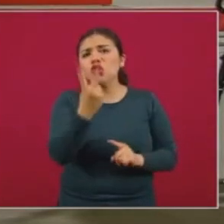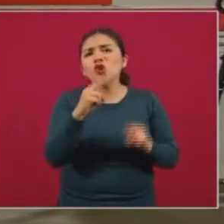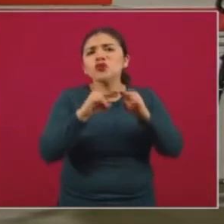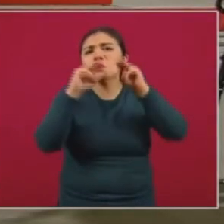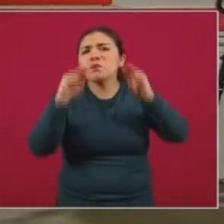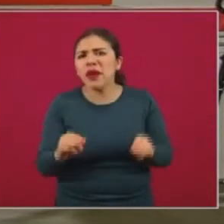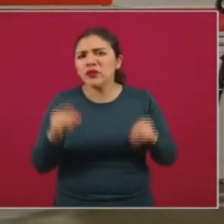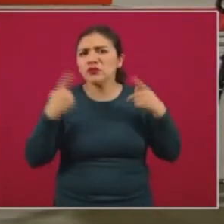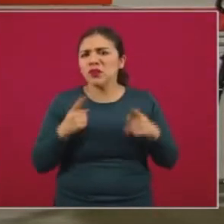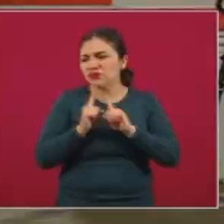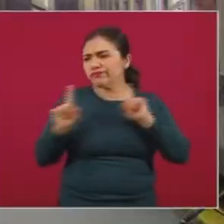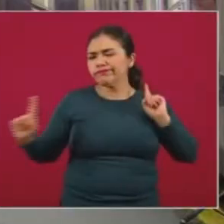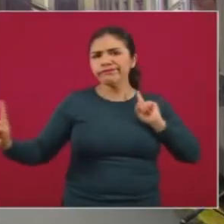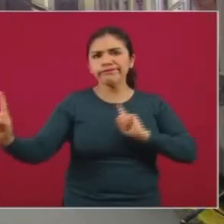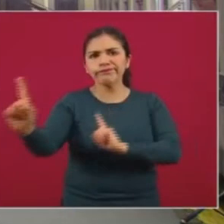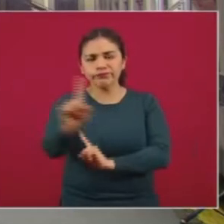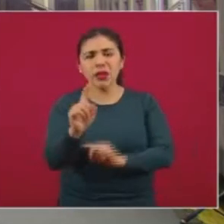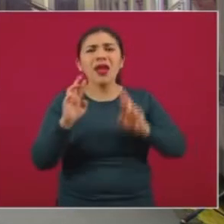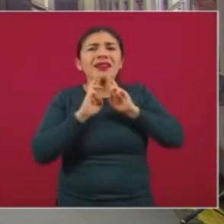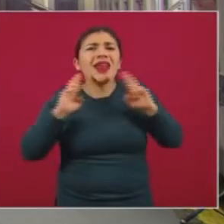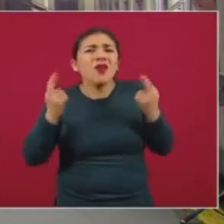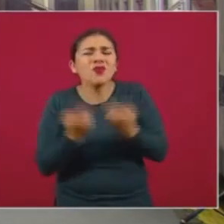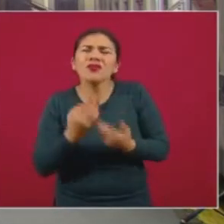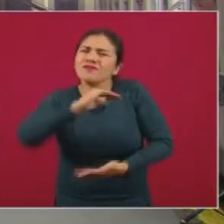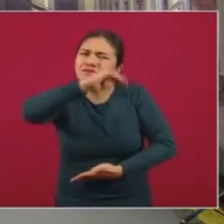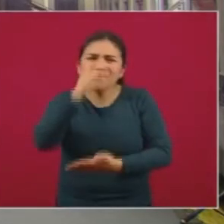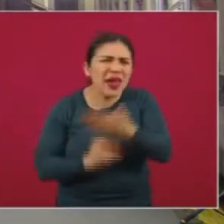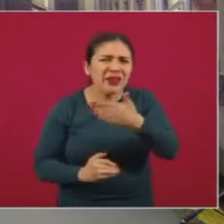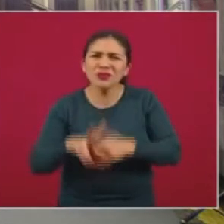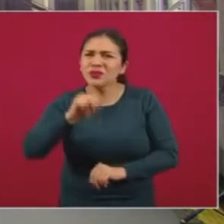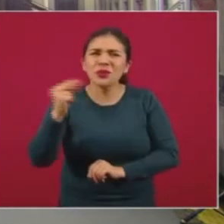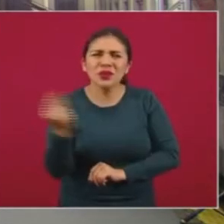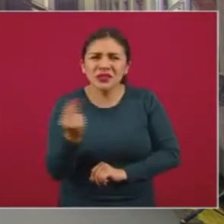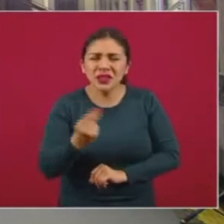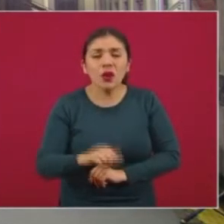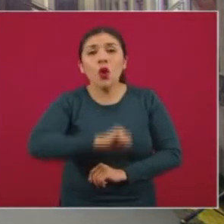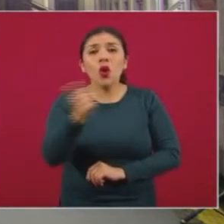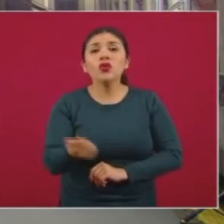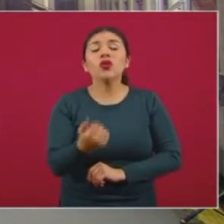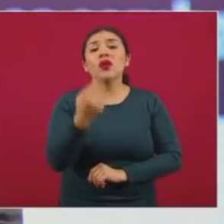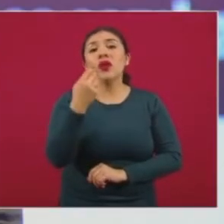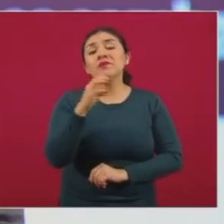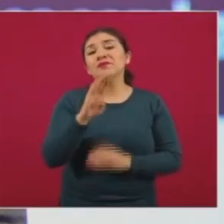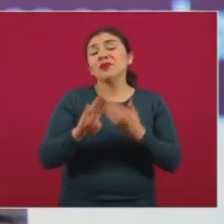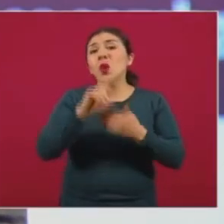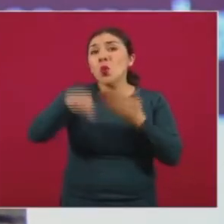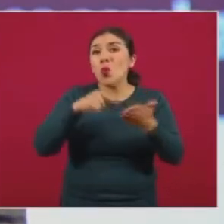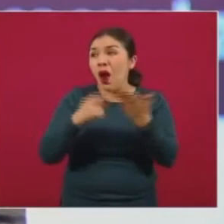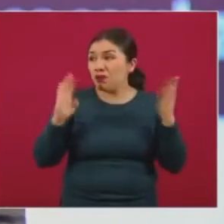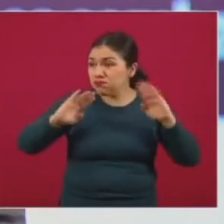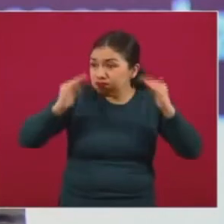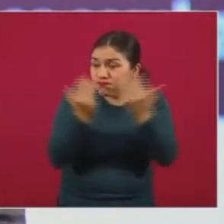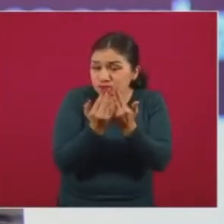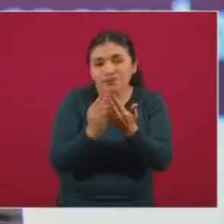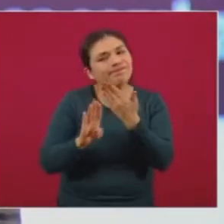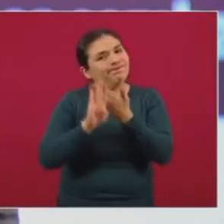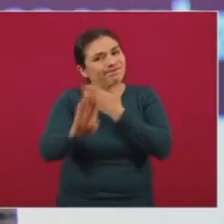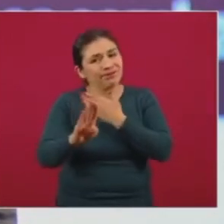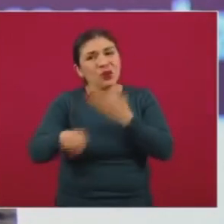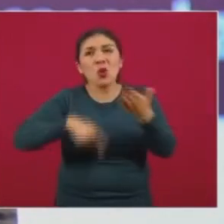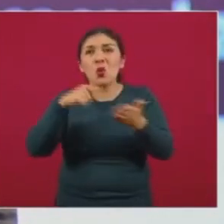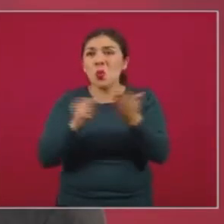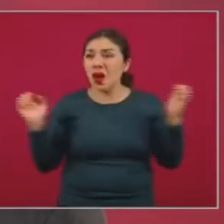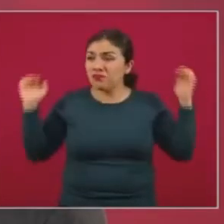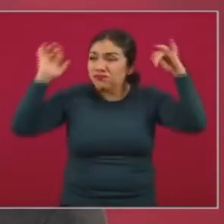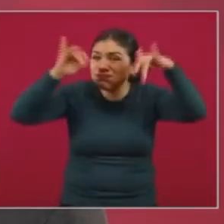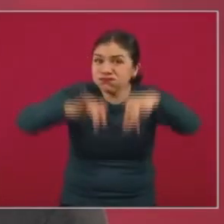de toda otra persona, reunirnos lo menos posible, y las 3 Cs: evitar lugares cerrados, lugares concurridos y